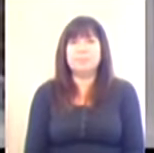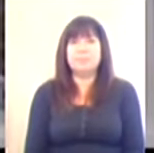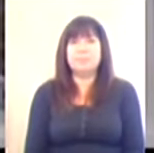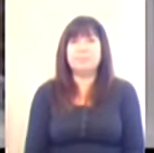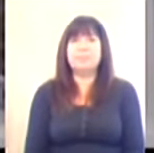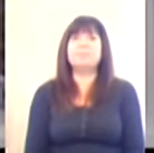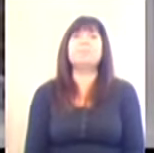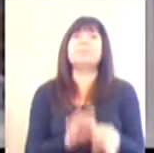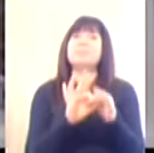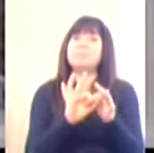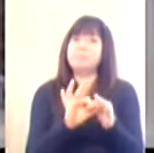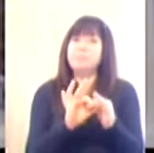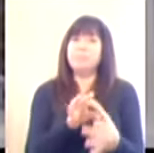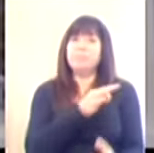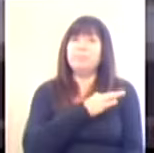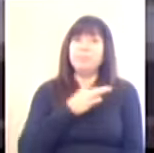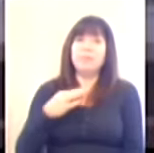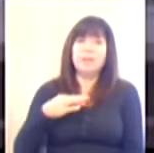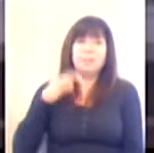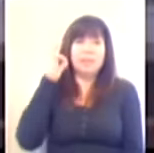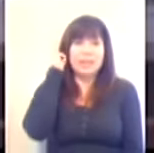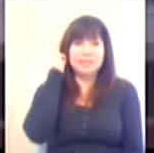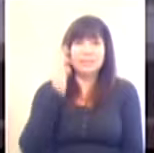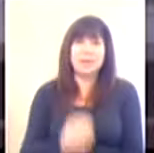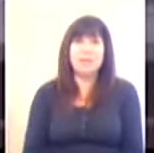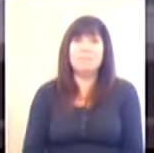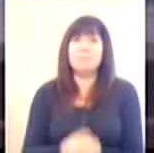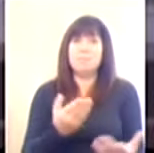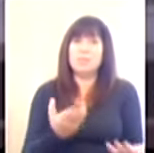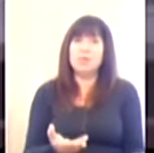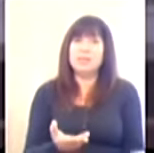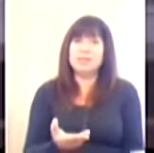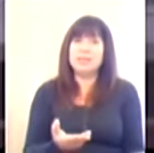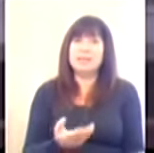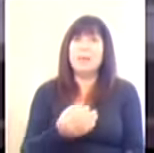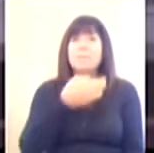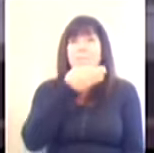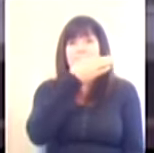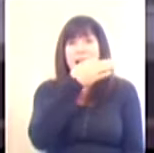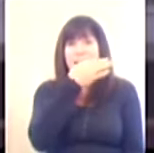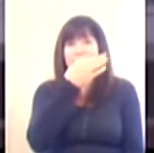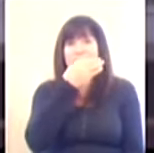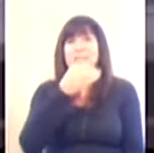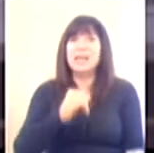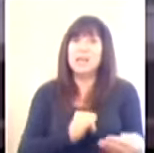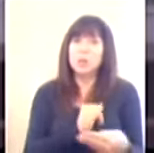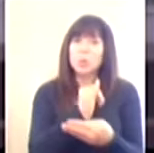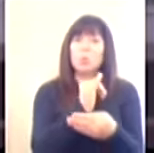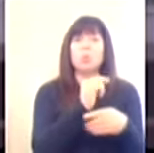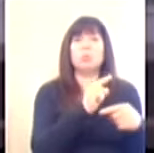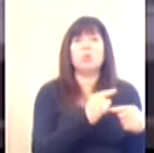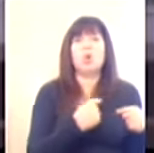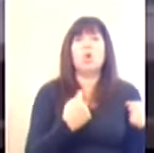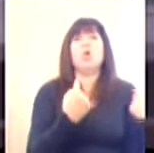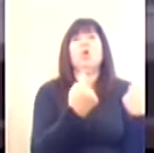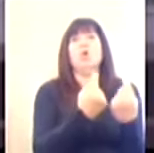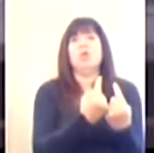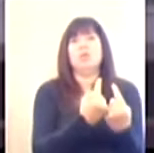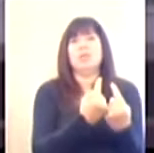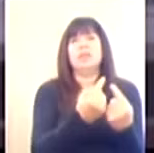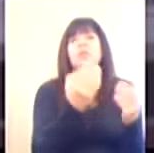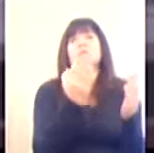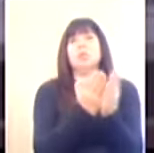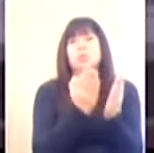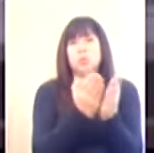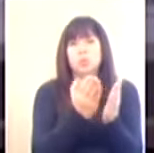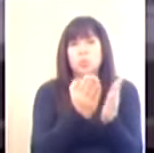Muchas gracias, ministra, por estas palabras de introducción y contexto a este estudio.